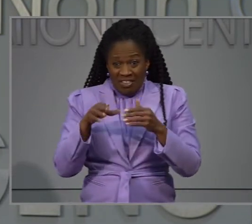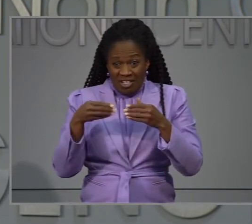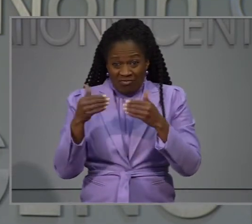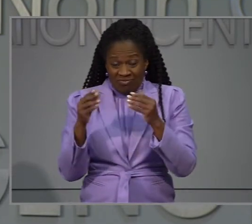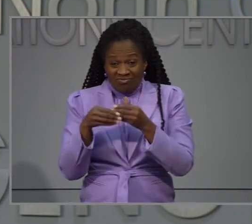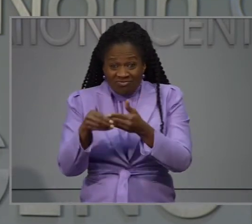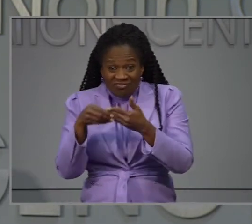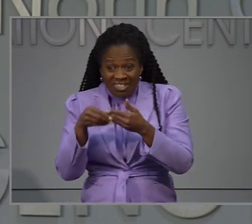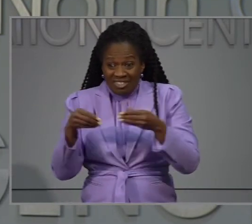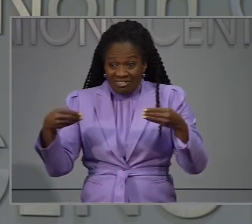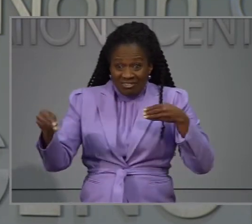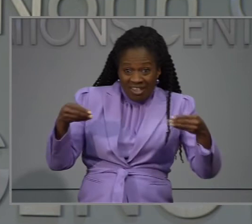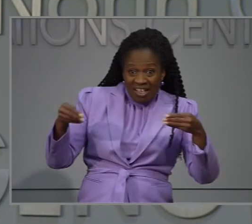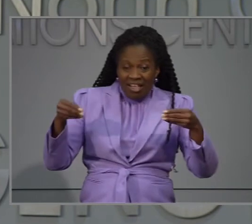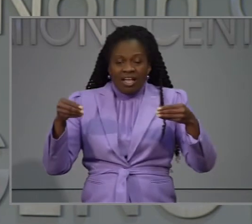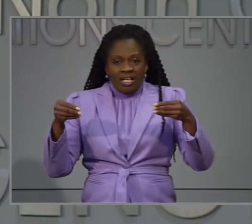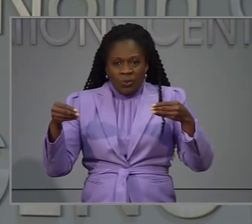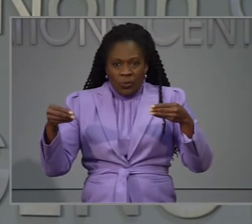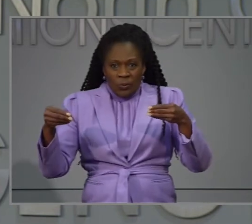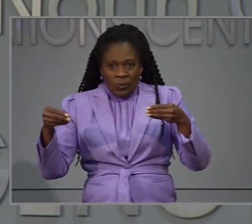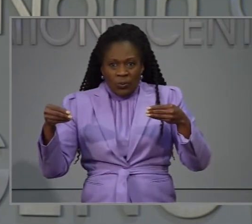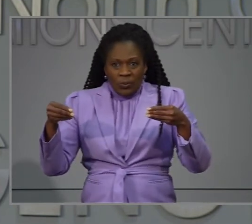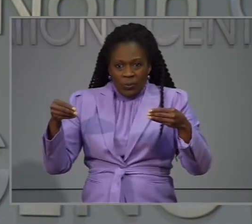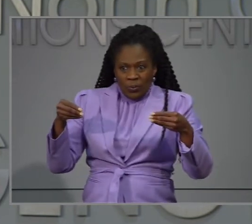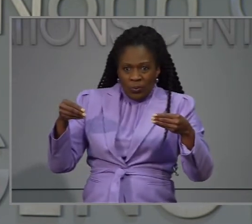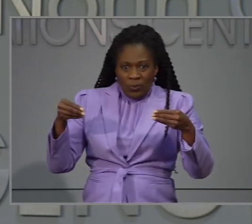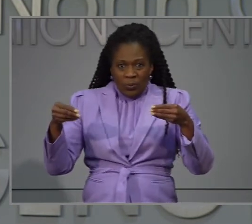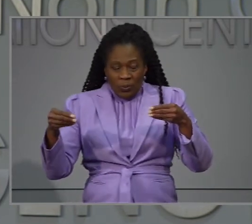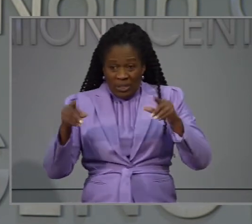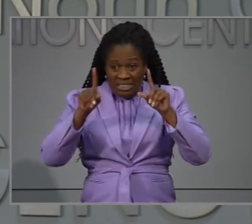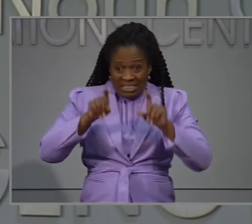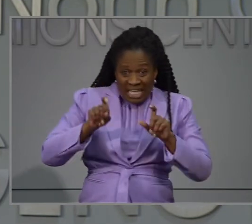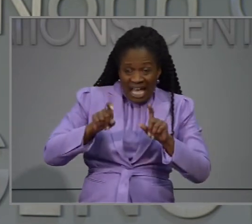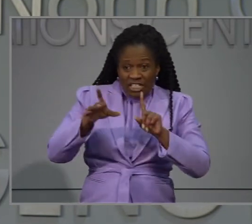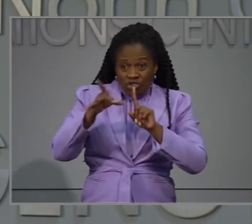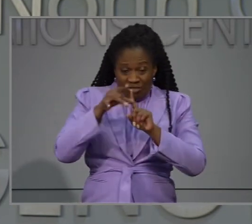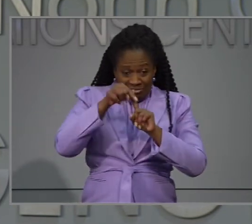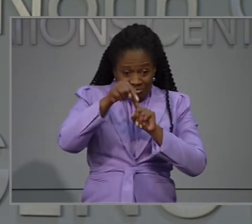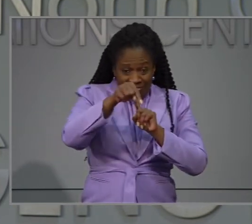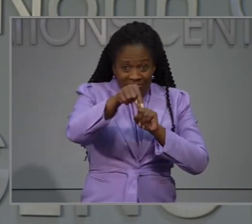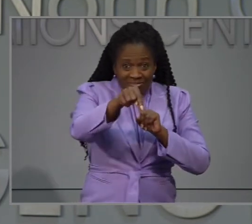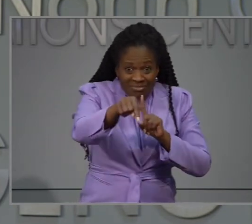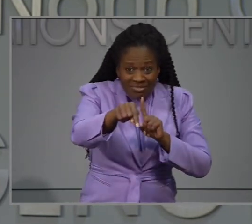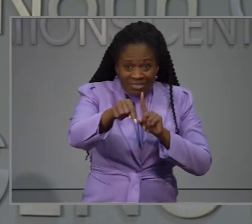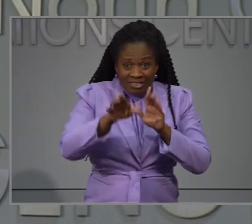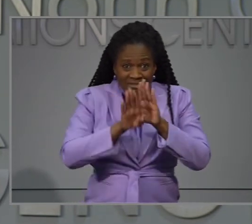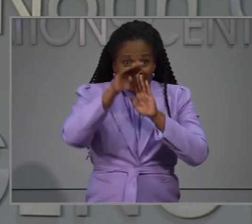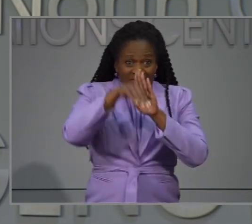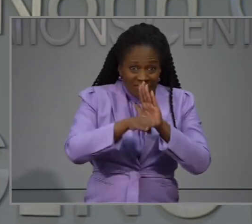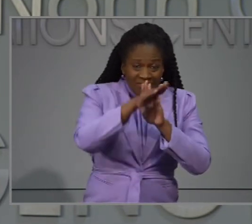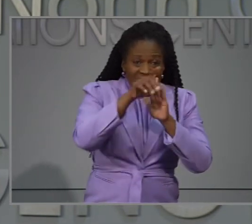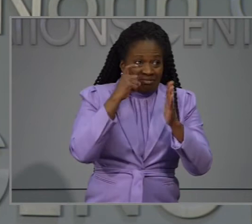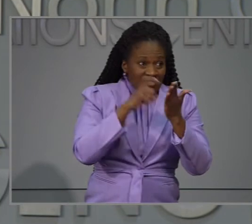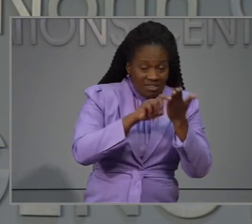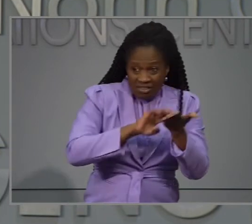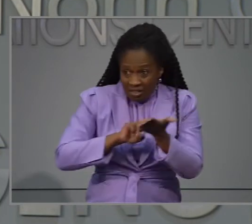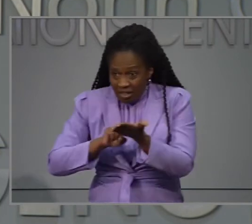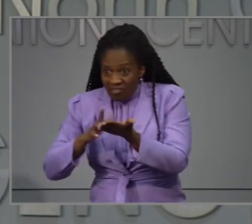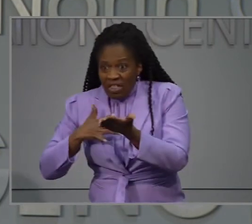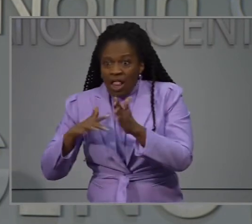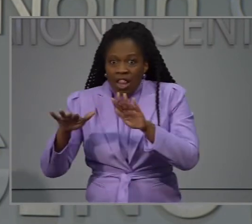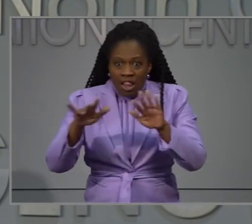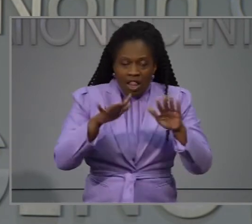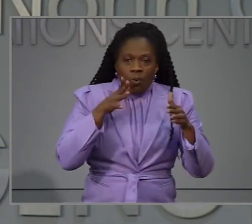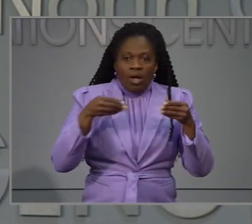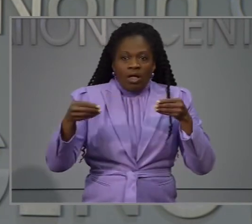relajar estas restricciones haciendo las pruebas y las tendencias y rastreo si estamos haciendo algunas